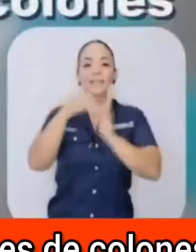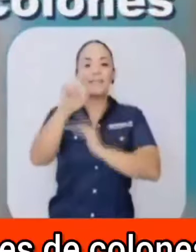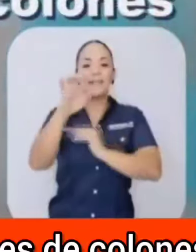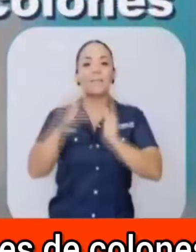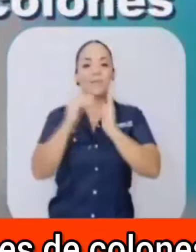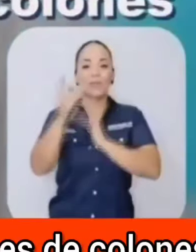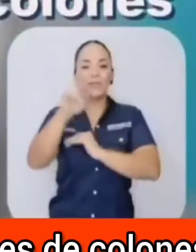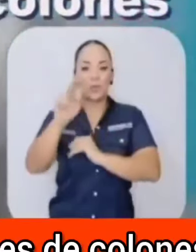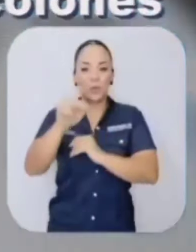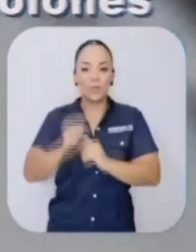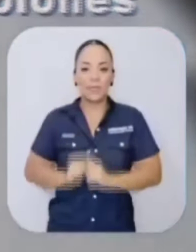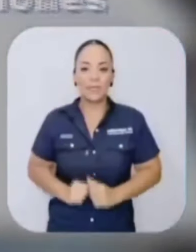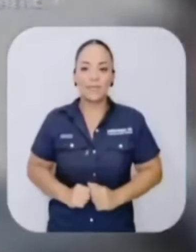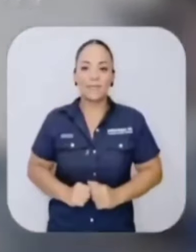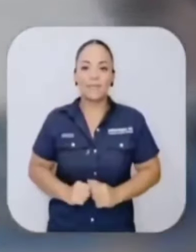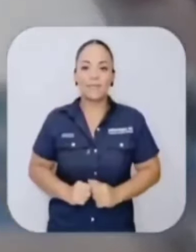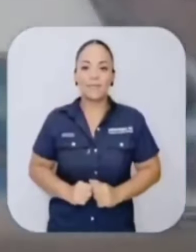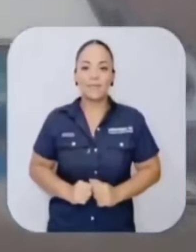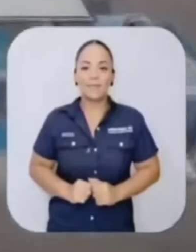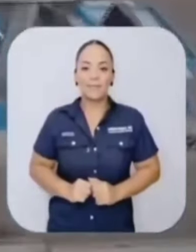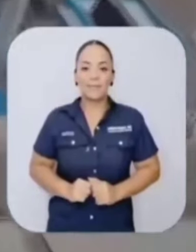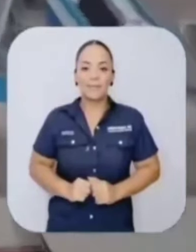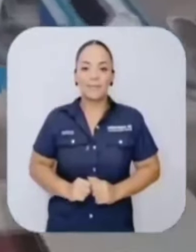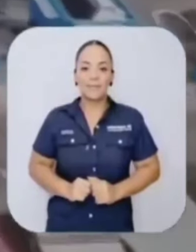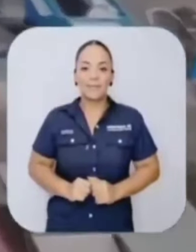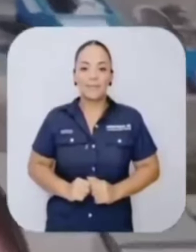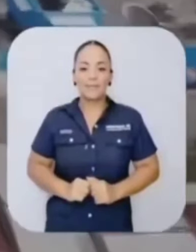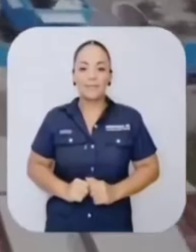7.100 millones de colones.